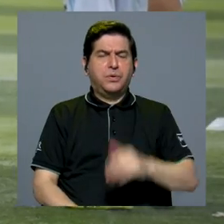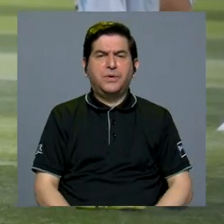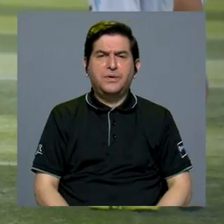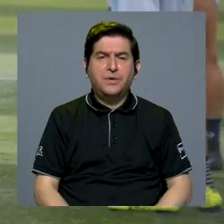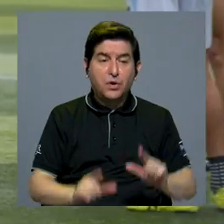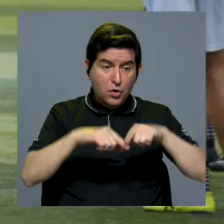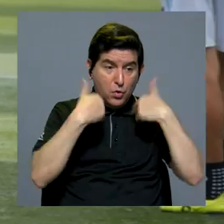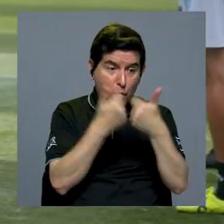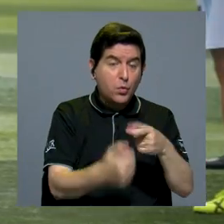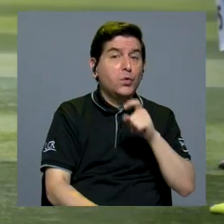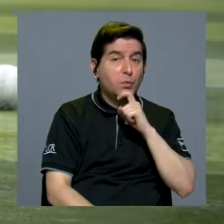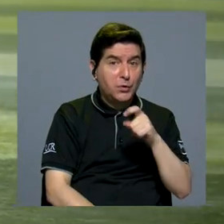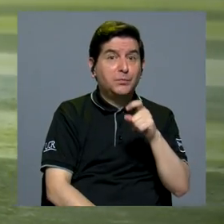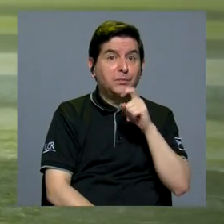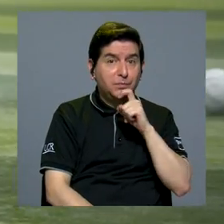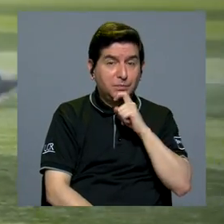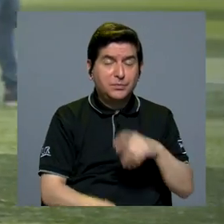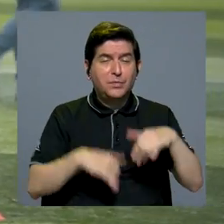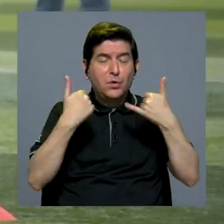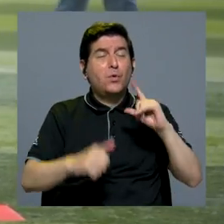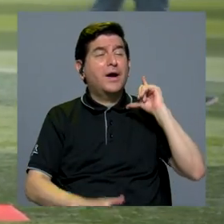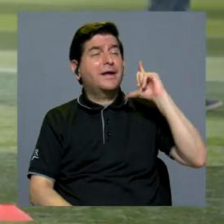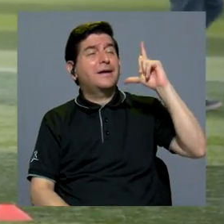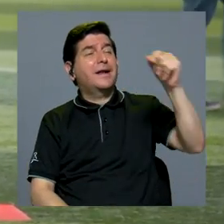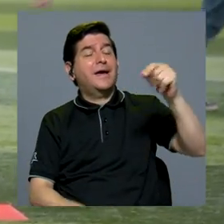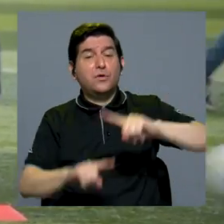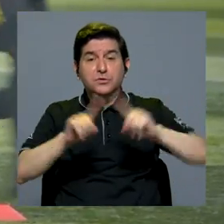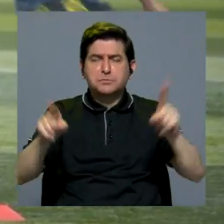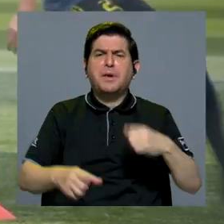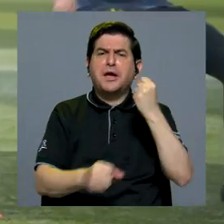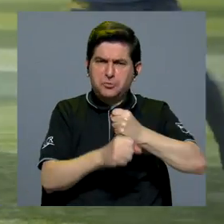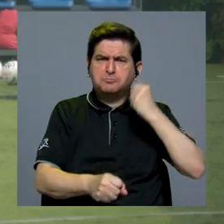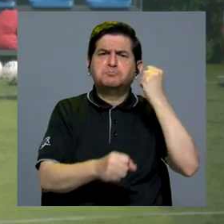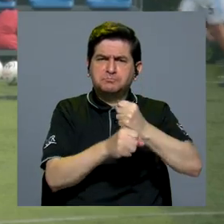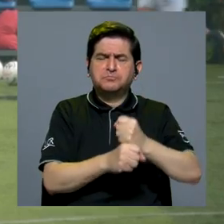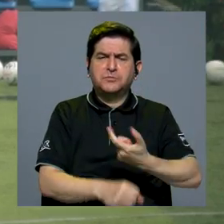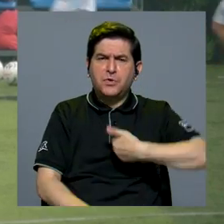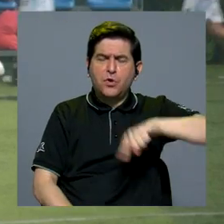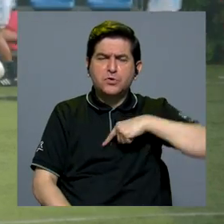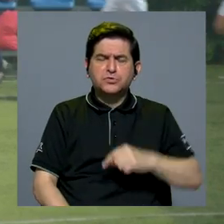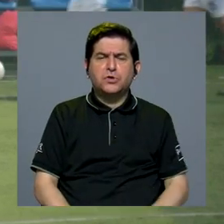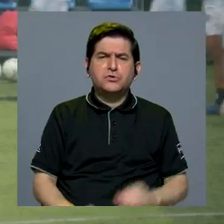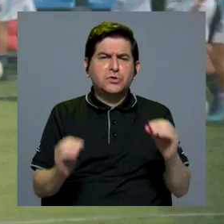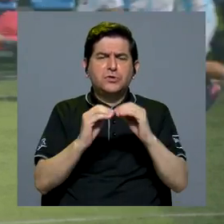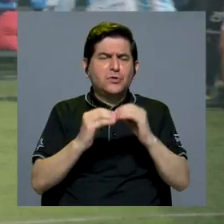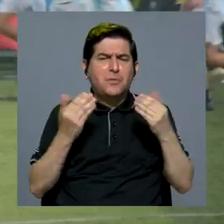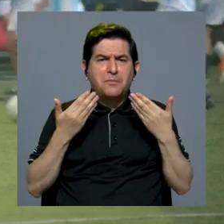el máximo a nosotros para lograr el ascenso. El equipo se prepara para luchar en Segunda División B y